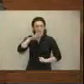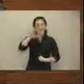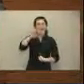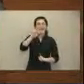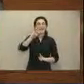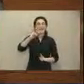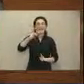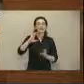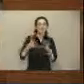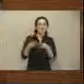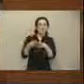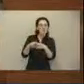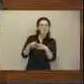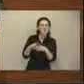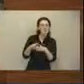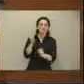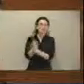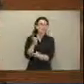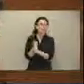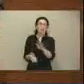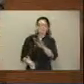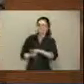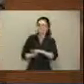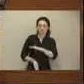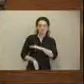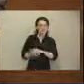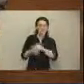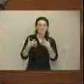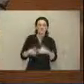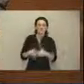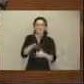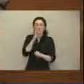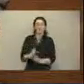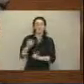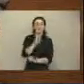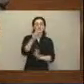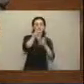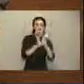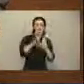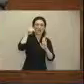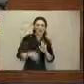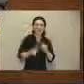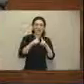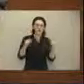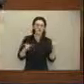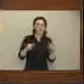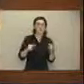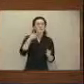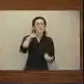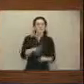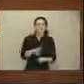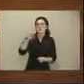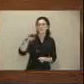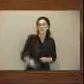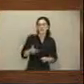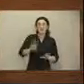esos equipamientos, esos equipos de trabajo que están precisamente defendiendo estos principios aquí en Asturias con amplio reconocimiento.